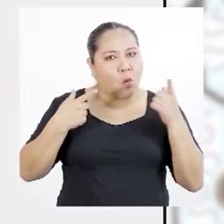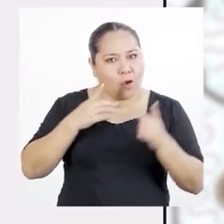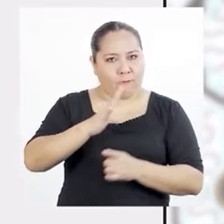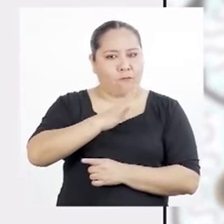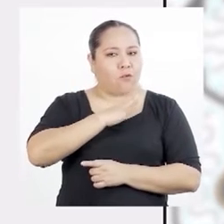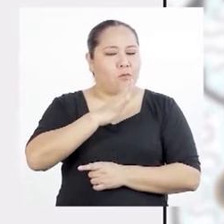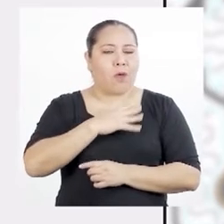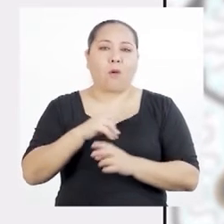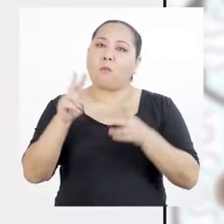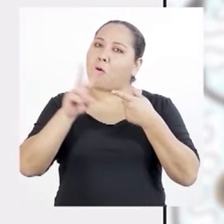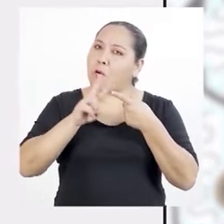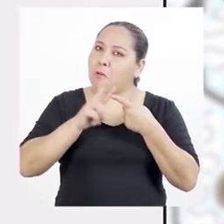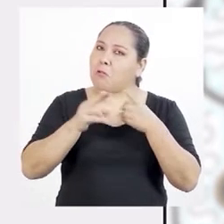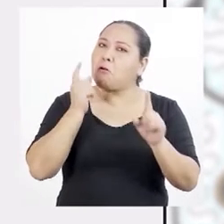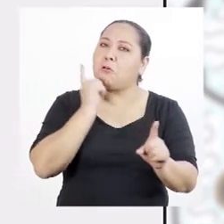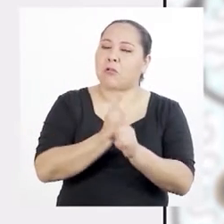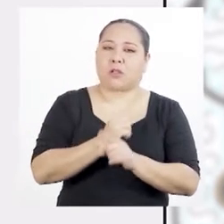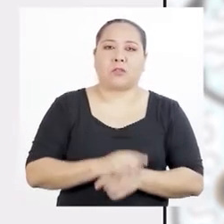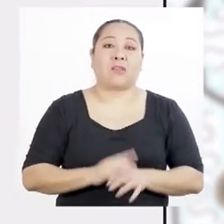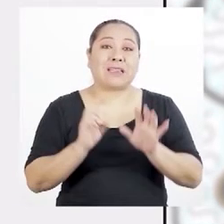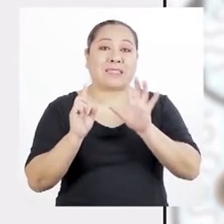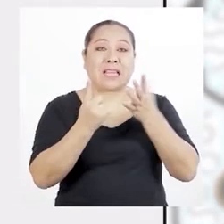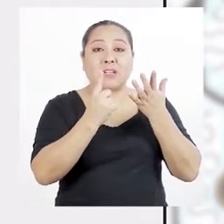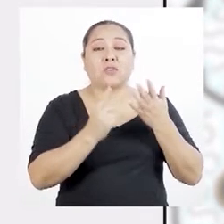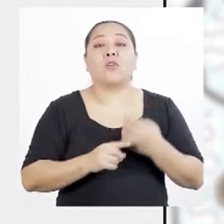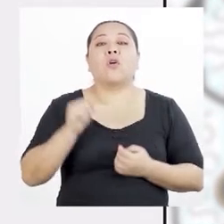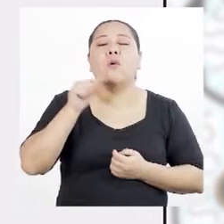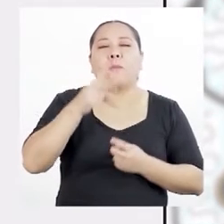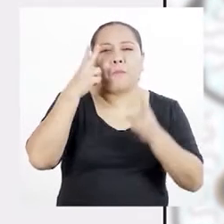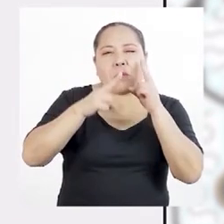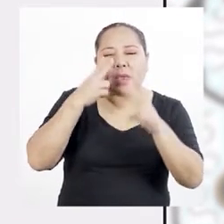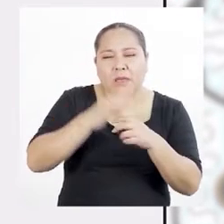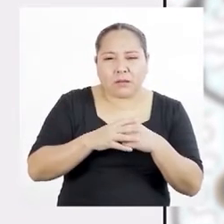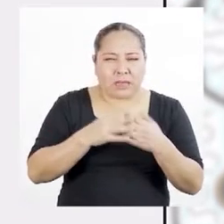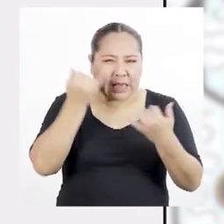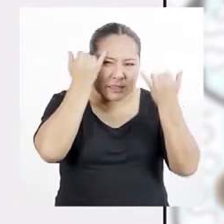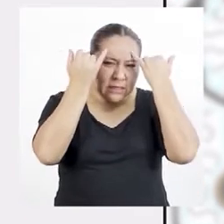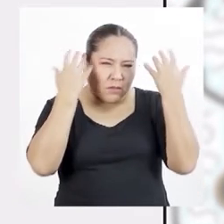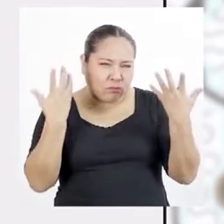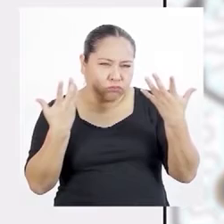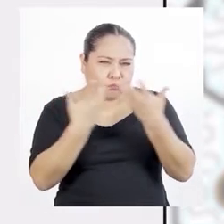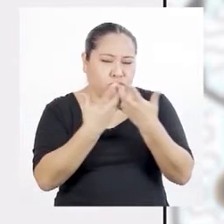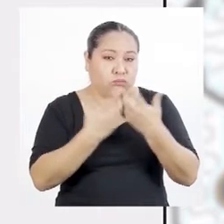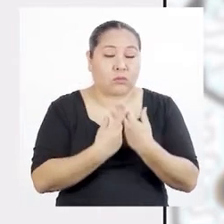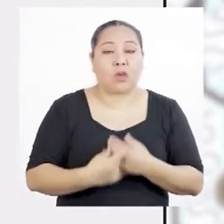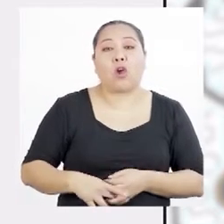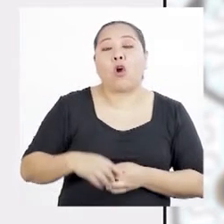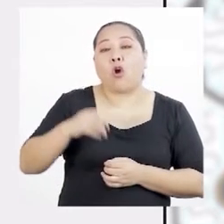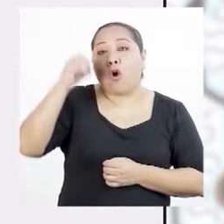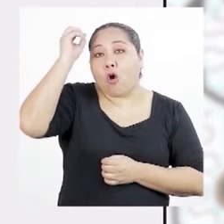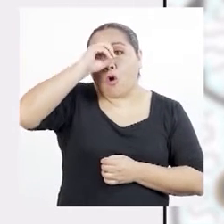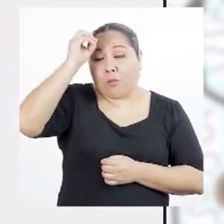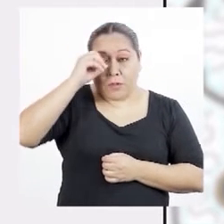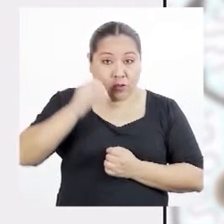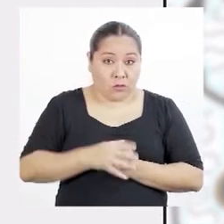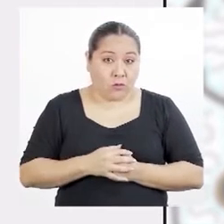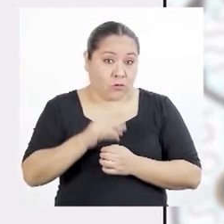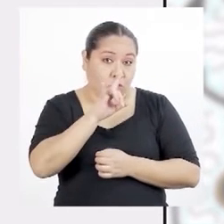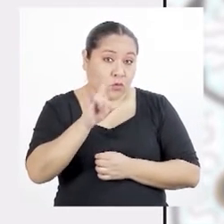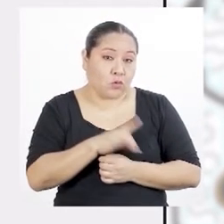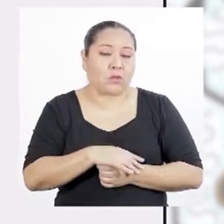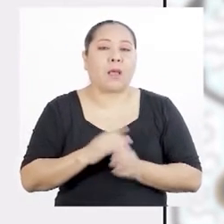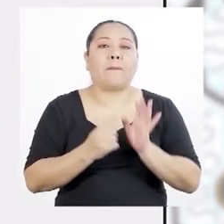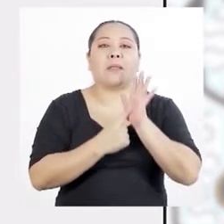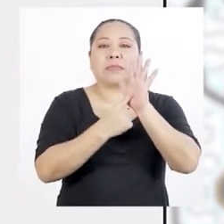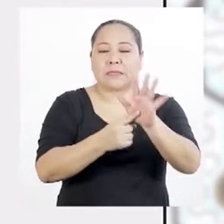un vocabulario adecuado. 6. Revisar la coherencia de las ideas, que la opinión que se desarrolla se presente